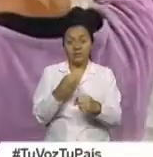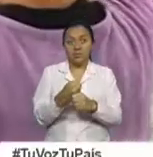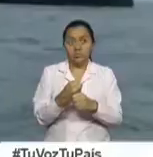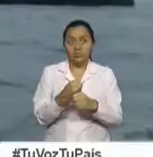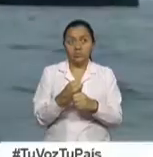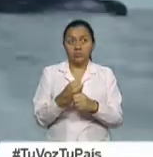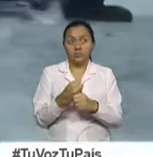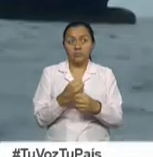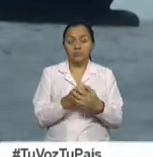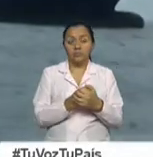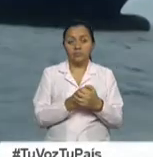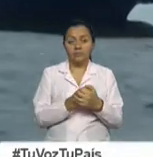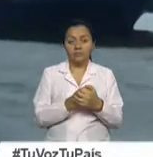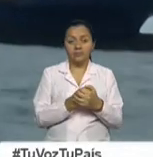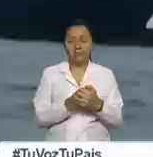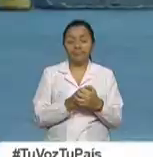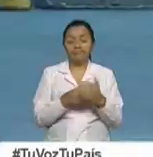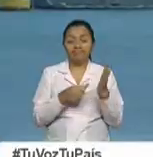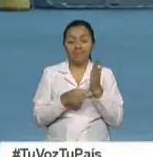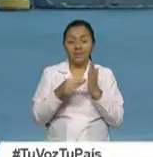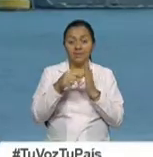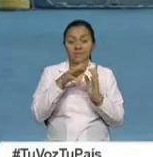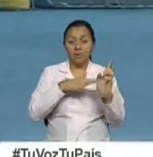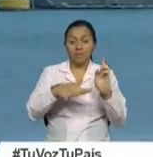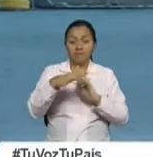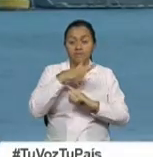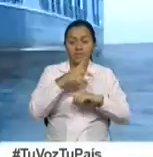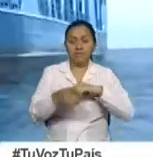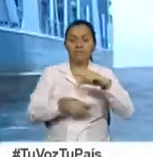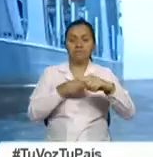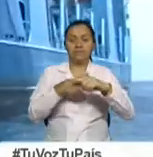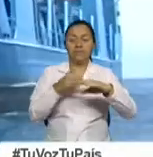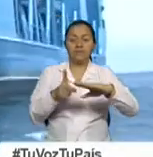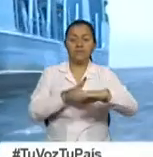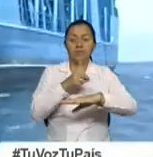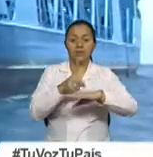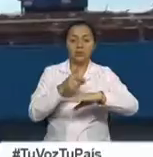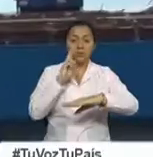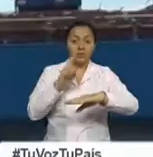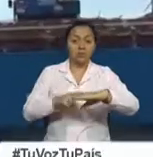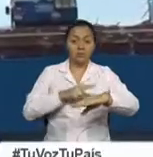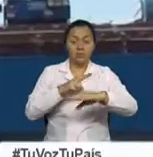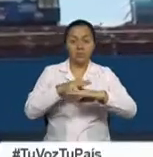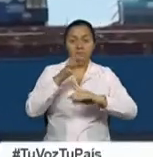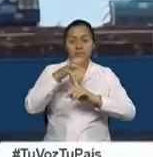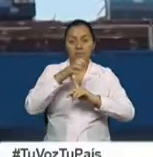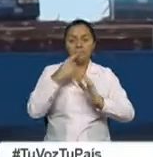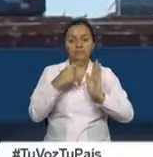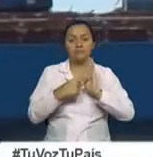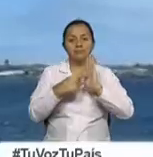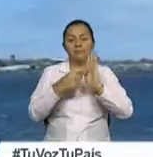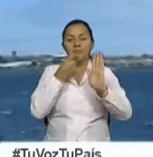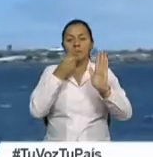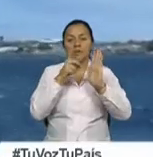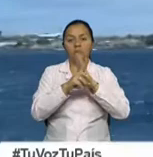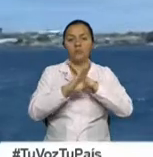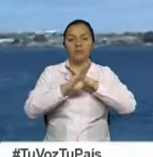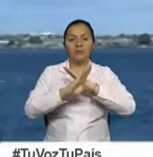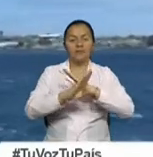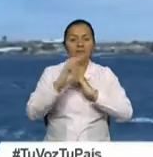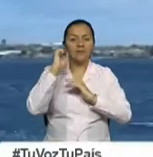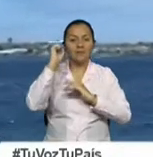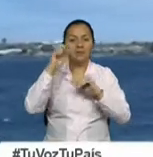privativa de libertad. El Ministerio del Ambiente y la Dirección del Parque Nacional Galápagos presentarán la denuncia en defensa de los derechos